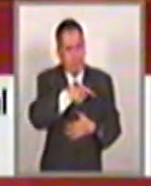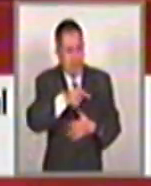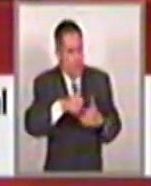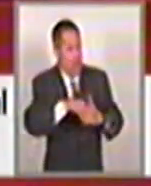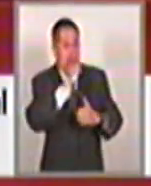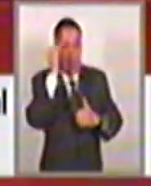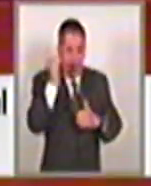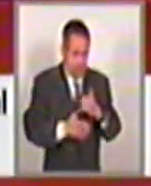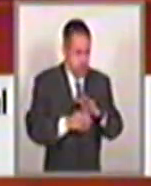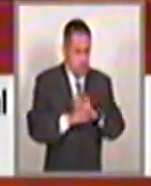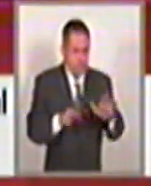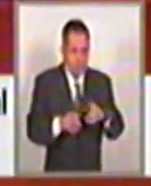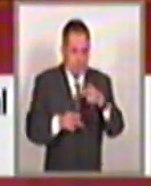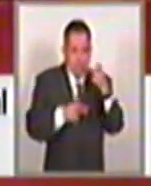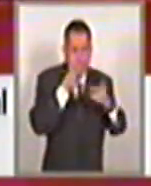exposición de la propaganda del producto,